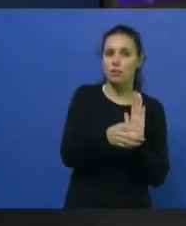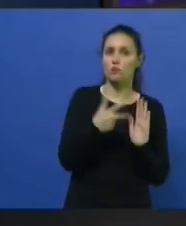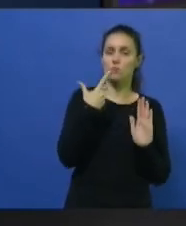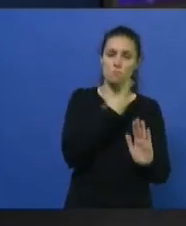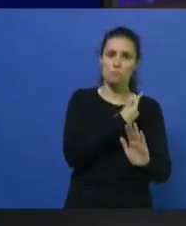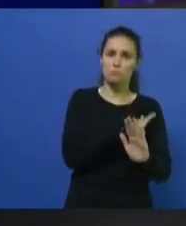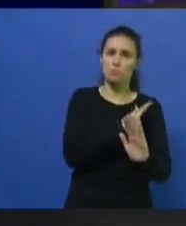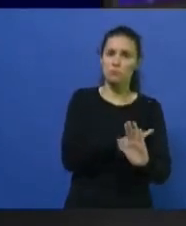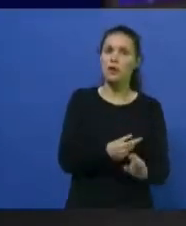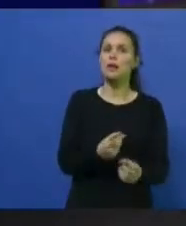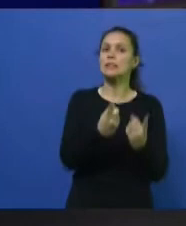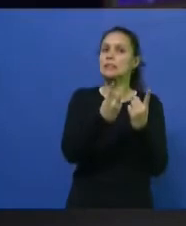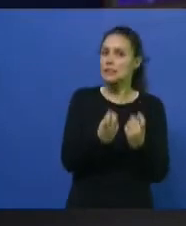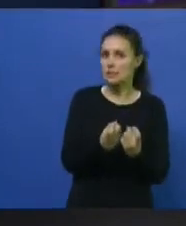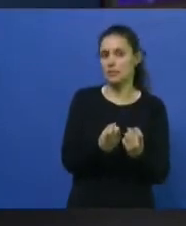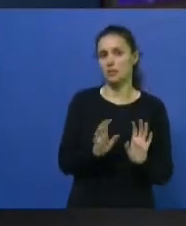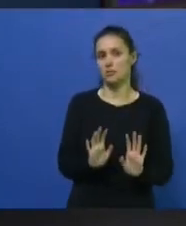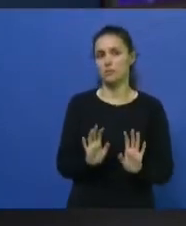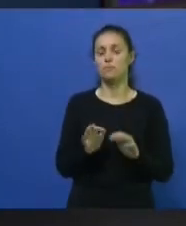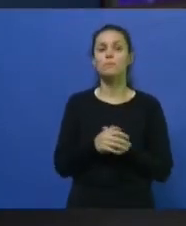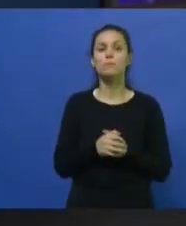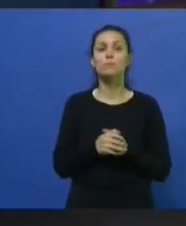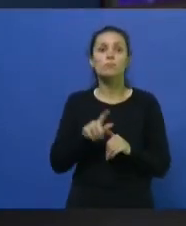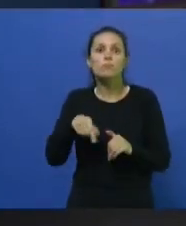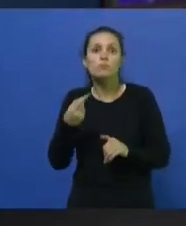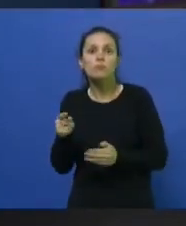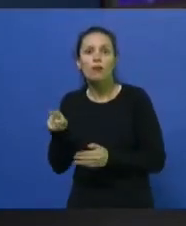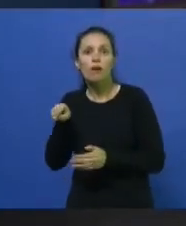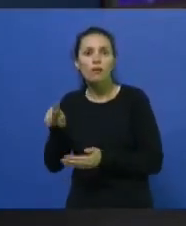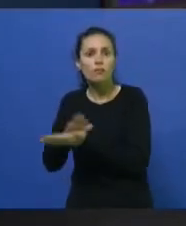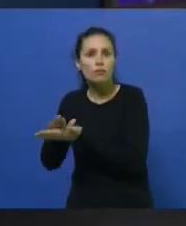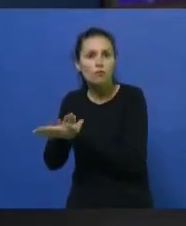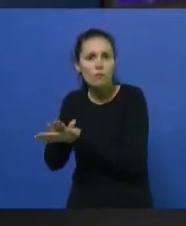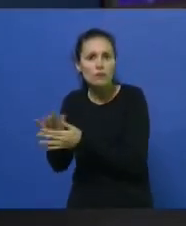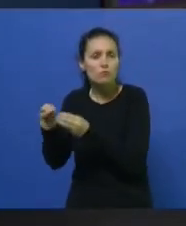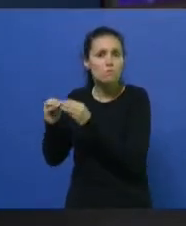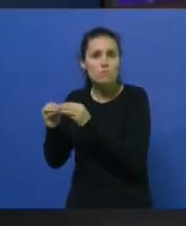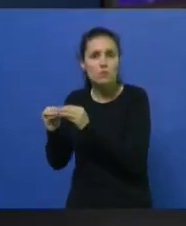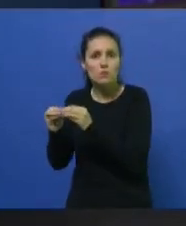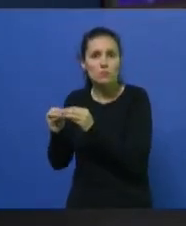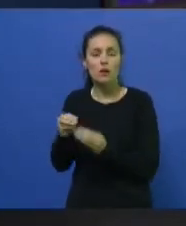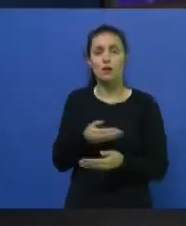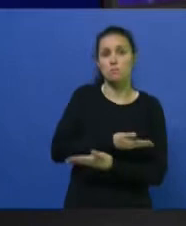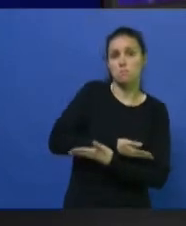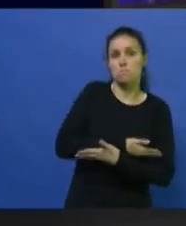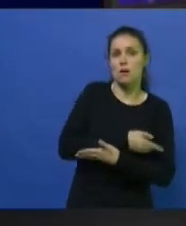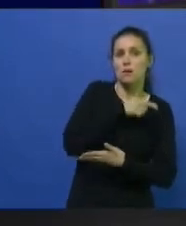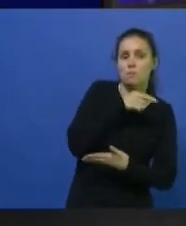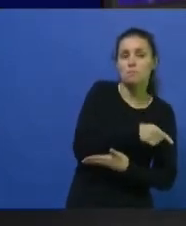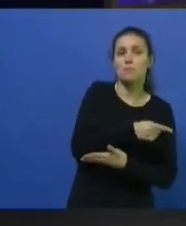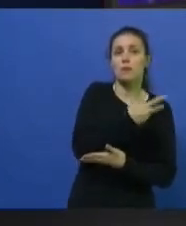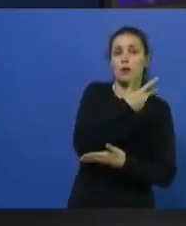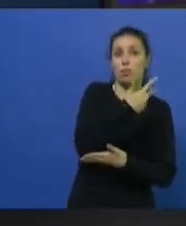obligatoria en el país y por otro lado sucede esto aquellos bebés que tienen tres meses los papás necesitan